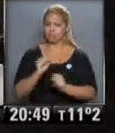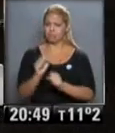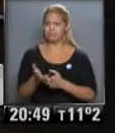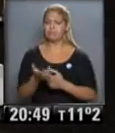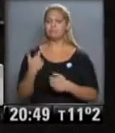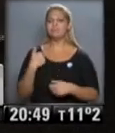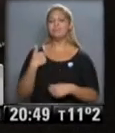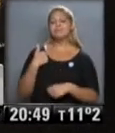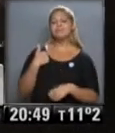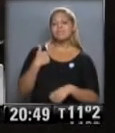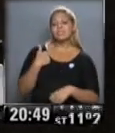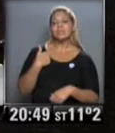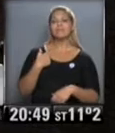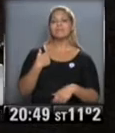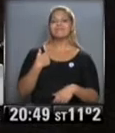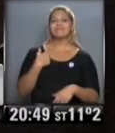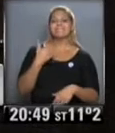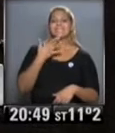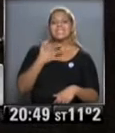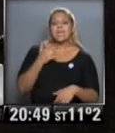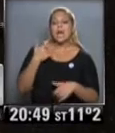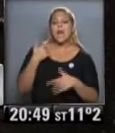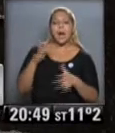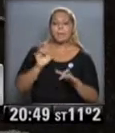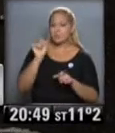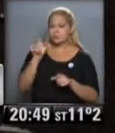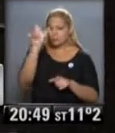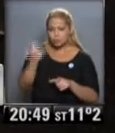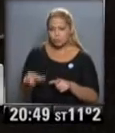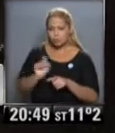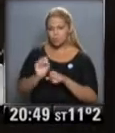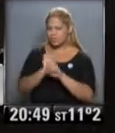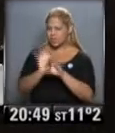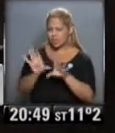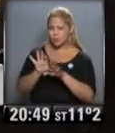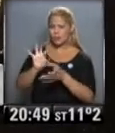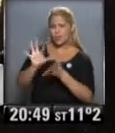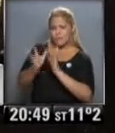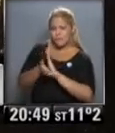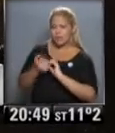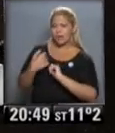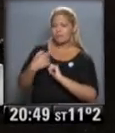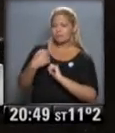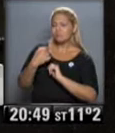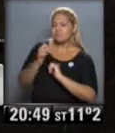sido deseable, yo hubiera deseado que, a pesar de la barbaridad que hicieron, que de algún modo, en algún sentido, es